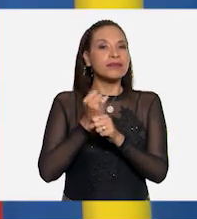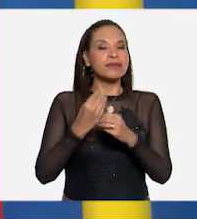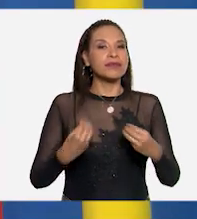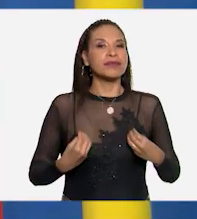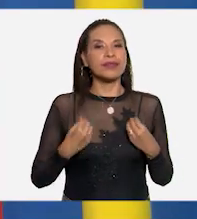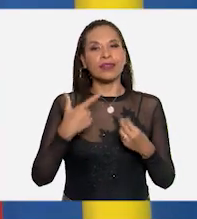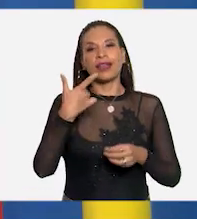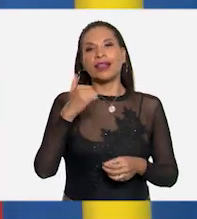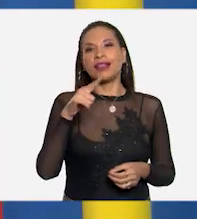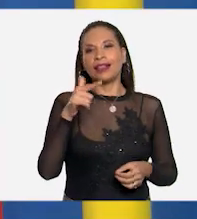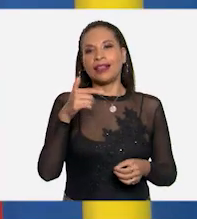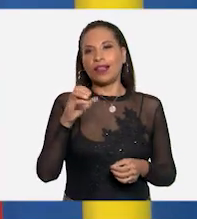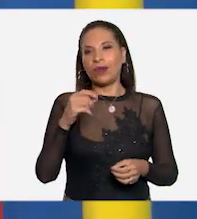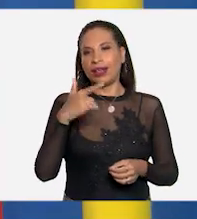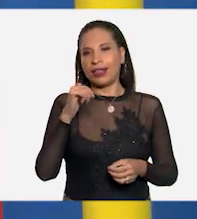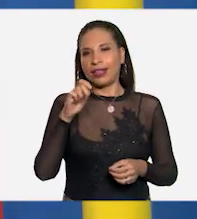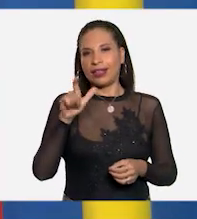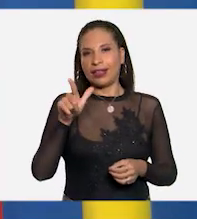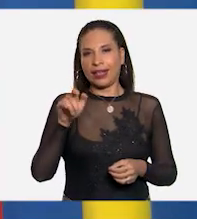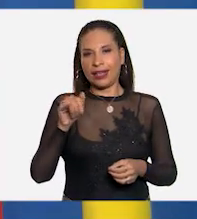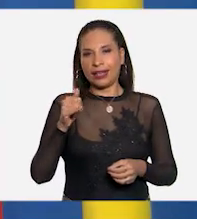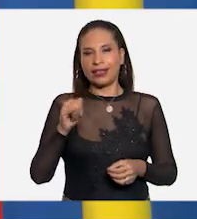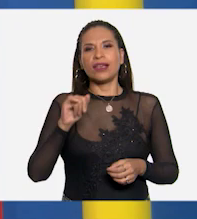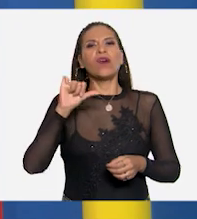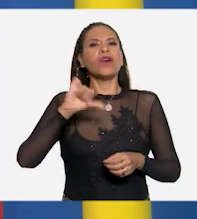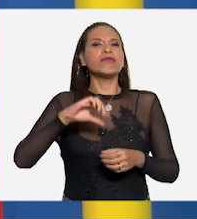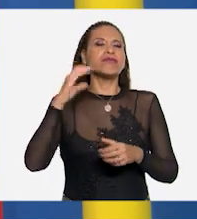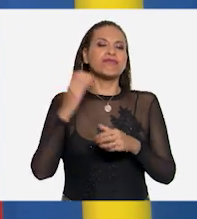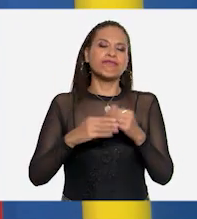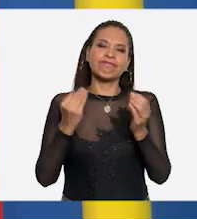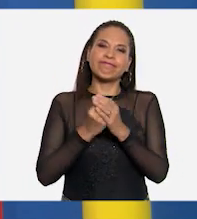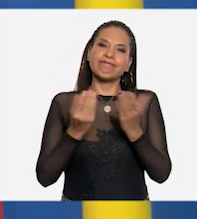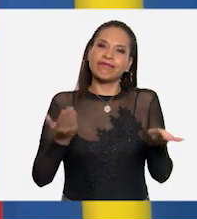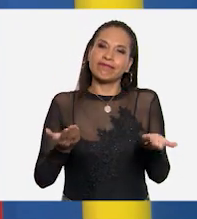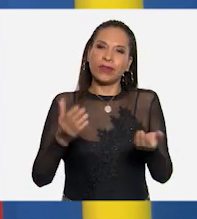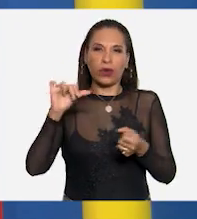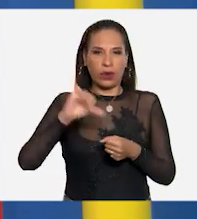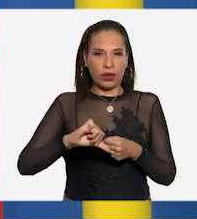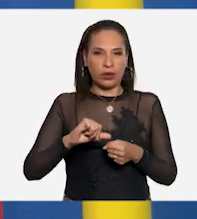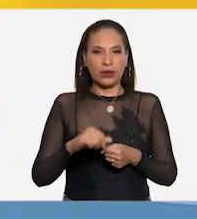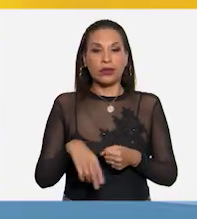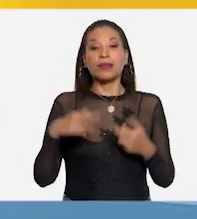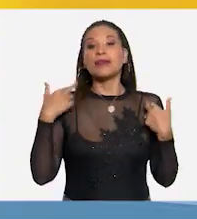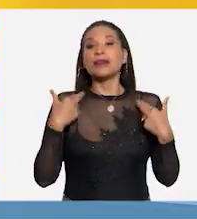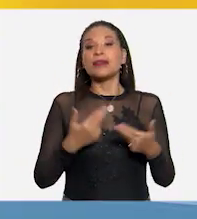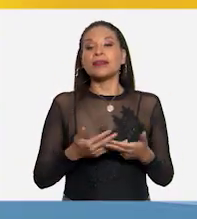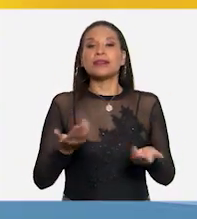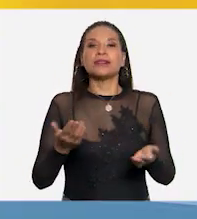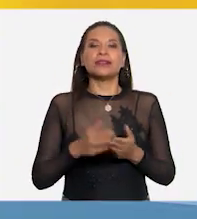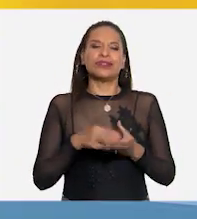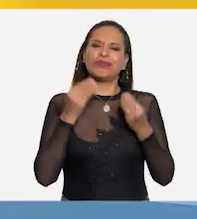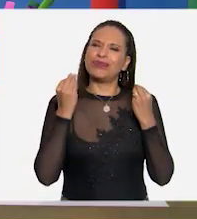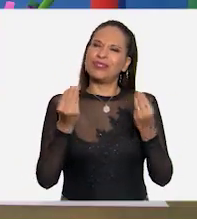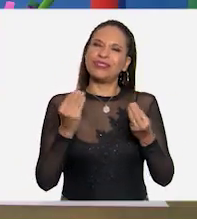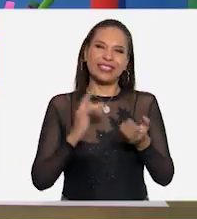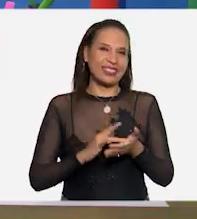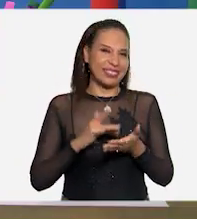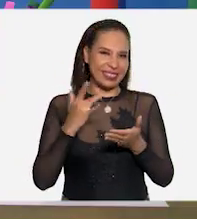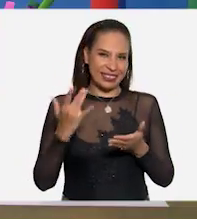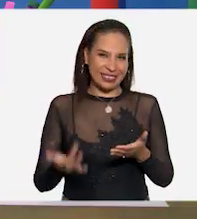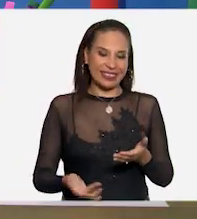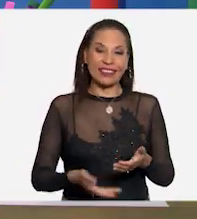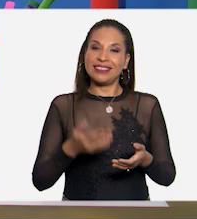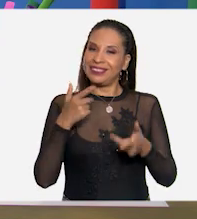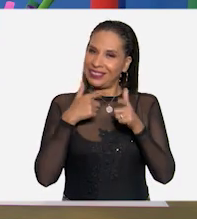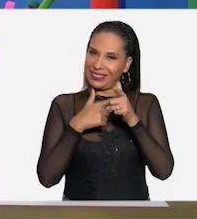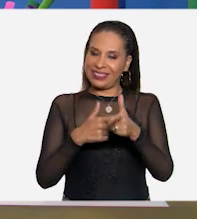vida de Galileo Galilei. Por hoy, hemos terminado con la clase del día de hoy. Maestra Verónica Hernández, muchísimas gracias.